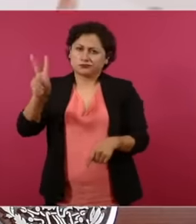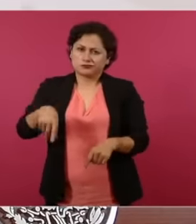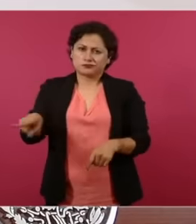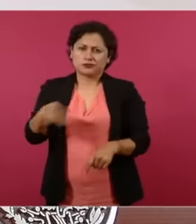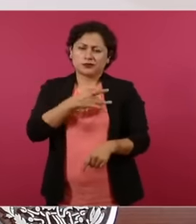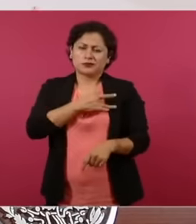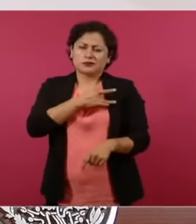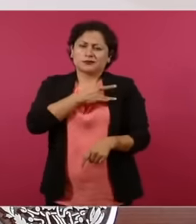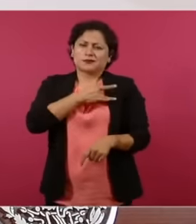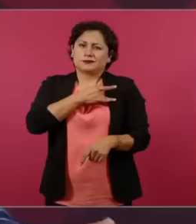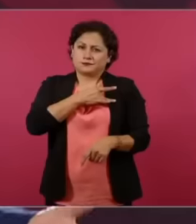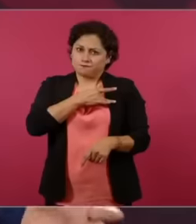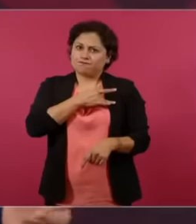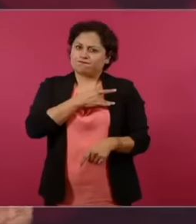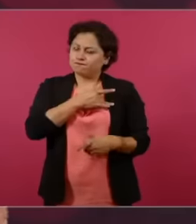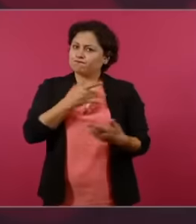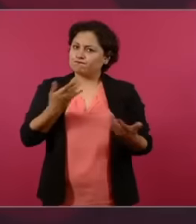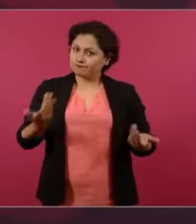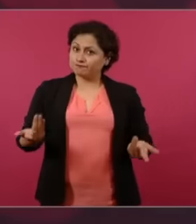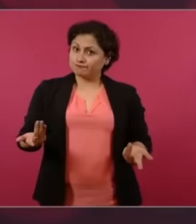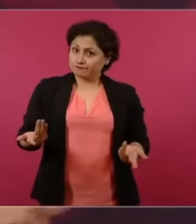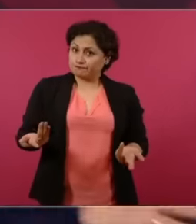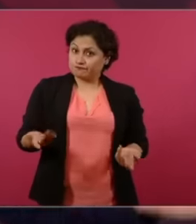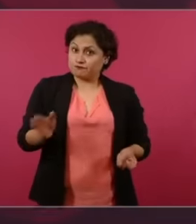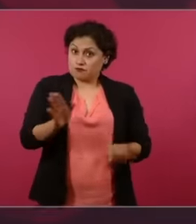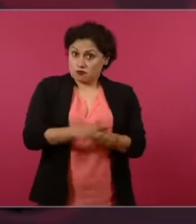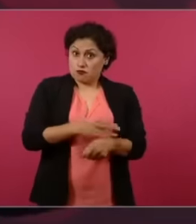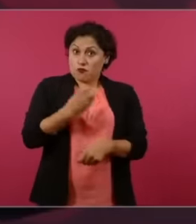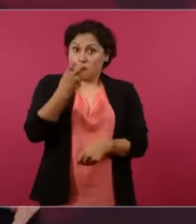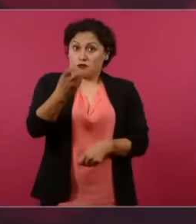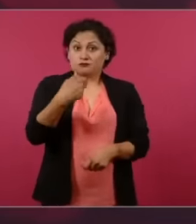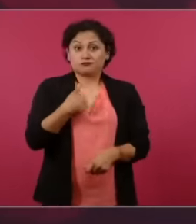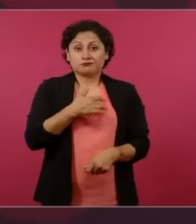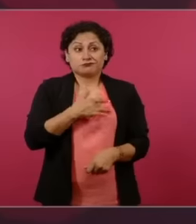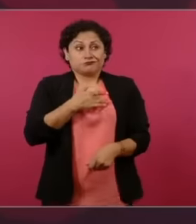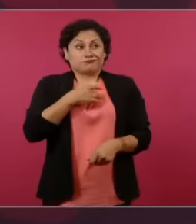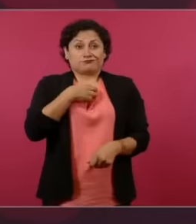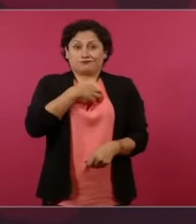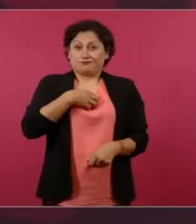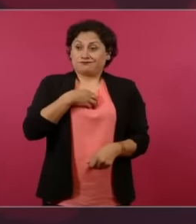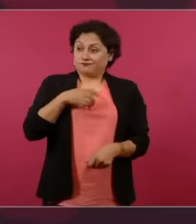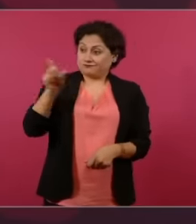es de las cosas por las que estoy contento,